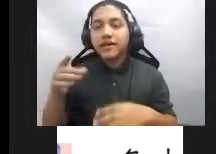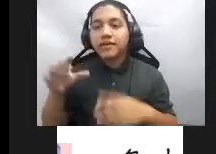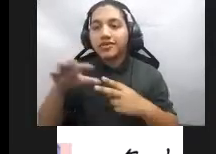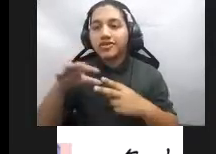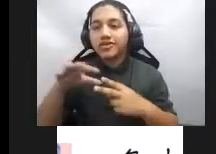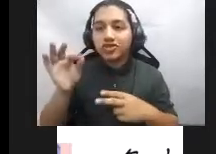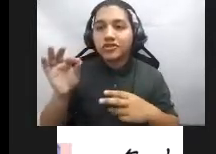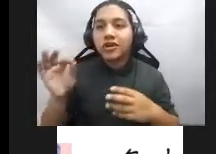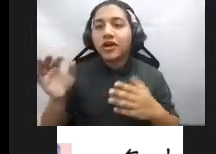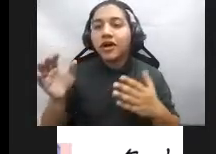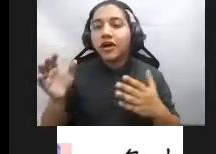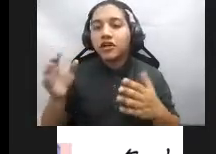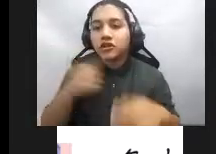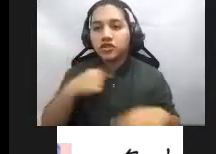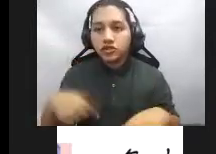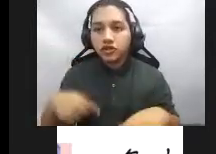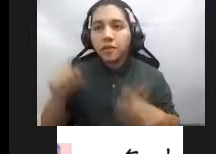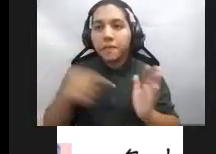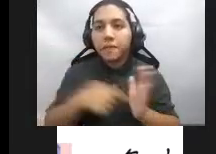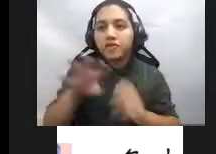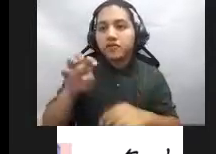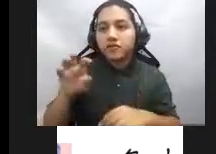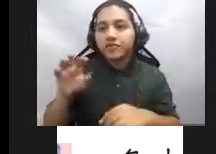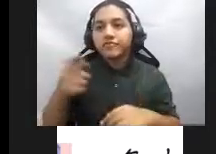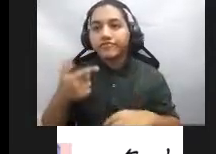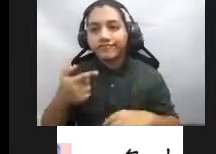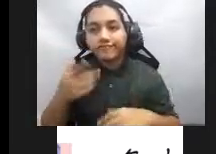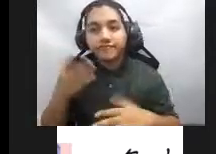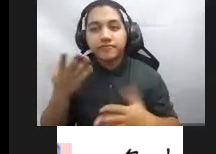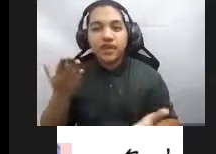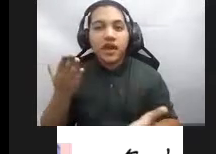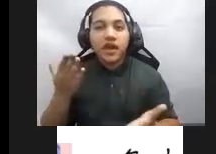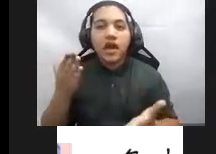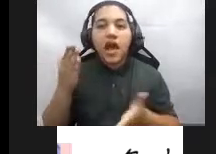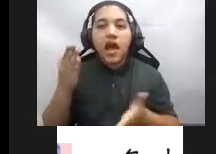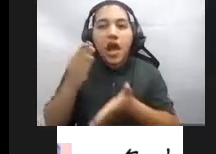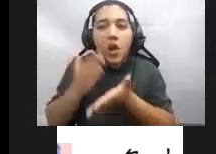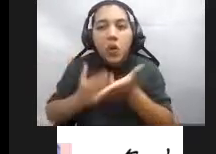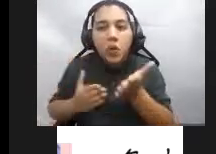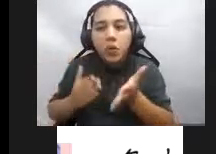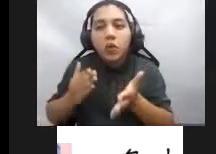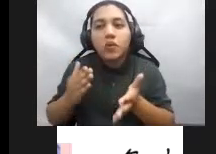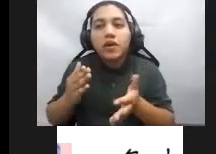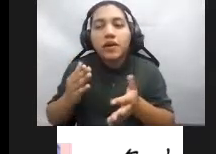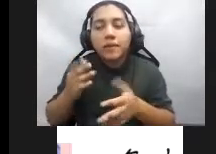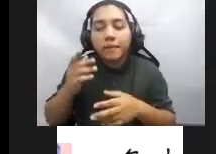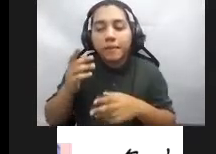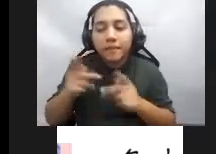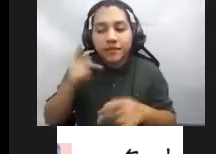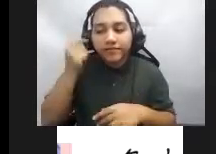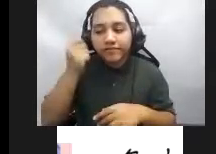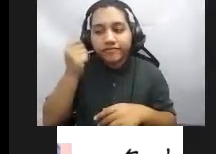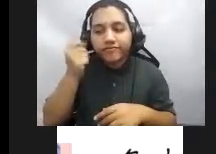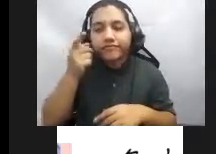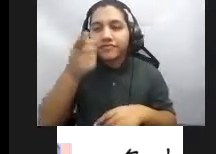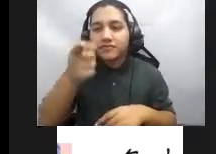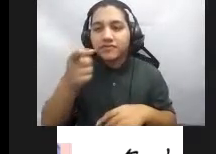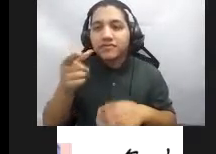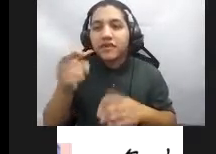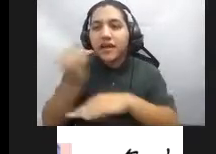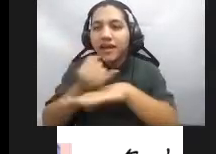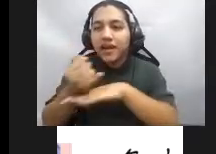hay teorías que en algunos de estos mapas hay una isla que aparece, que ustedes y yo la conocemos muy bien, que es la